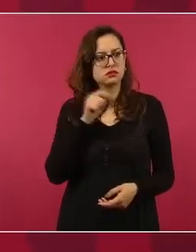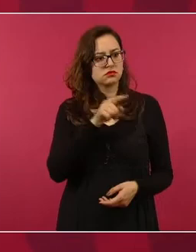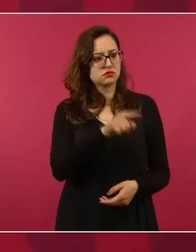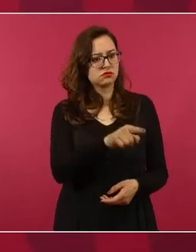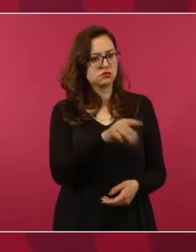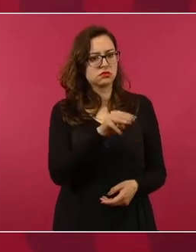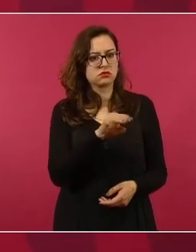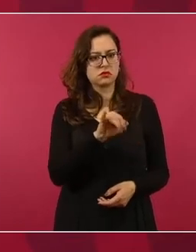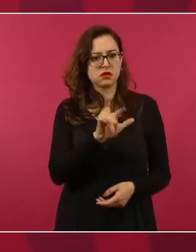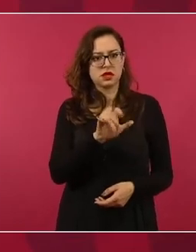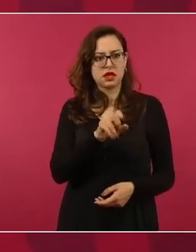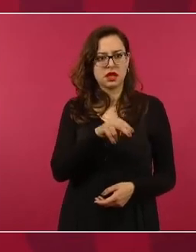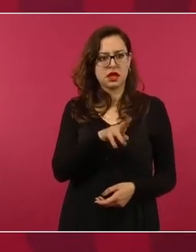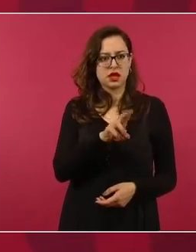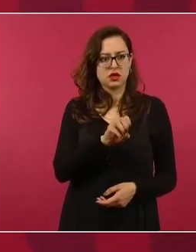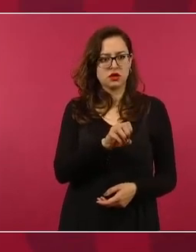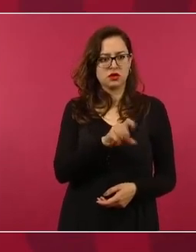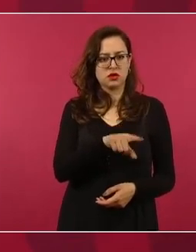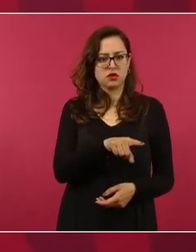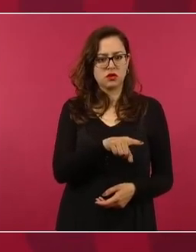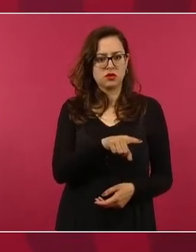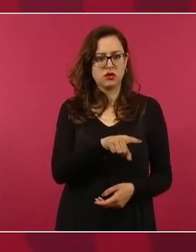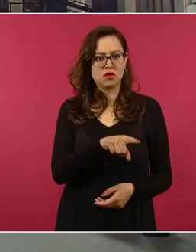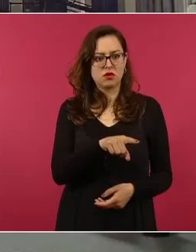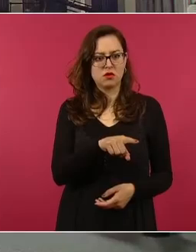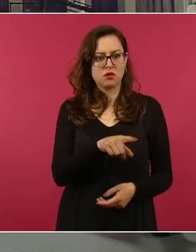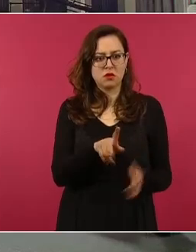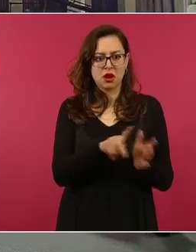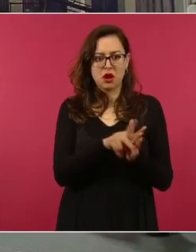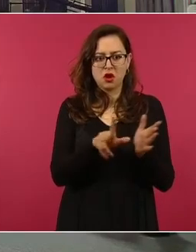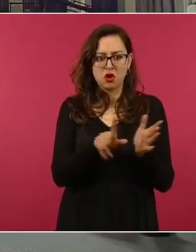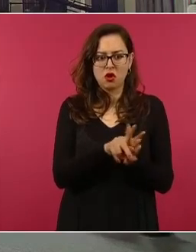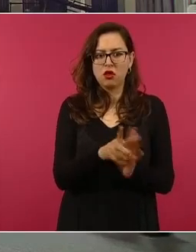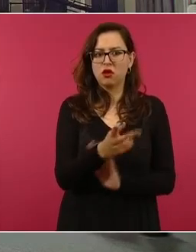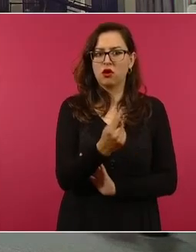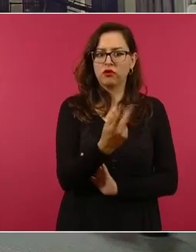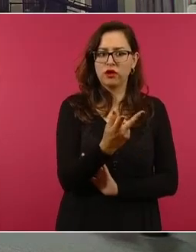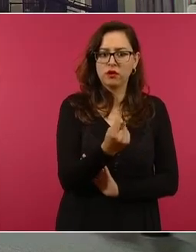no sé si también por televisión, también,